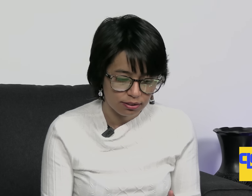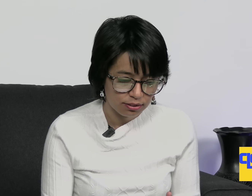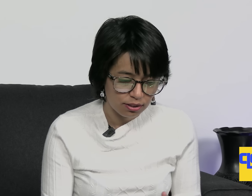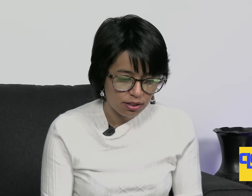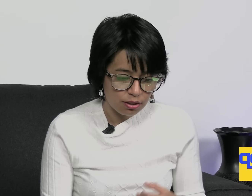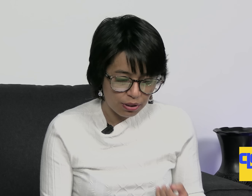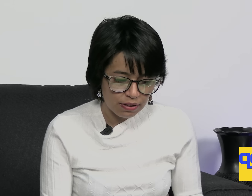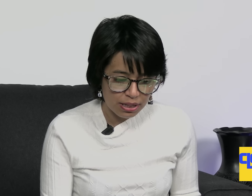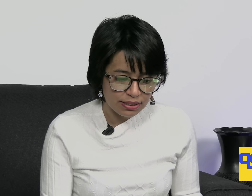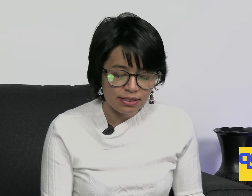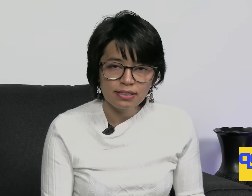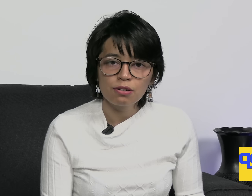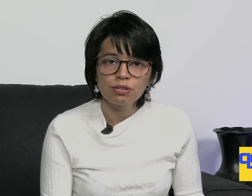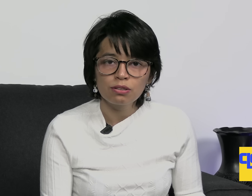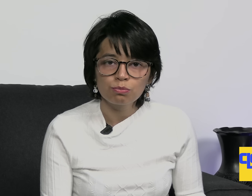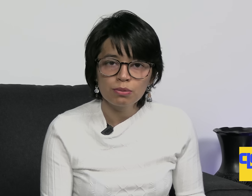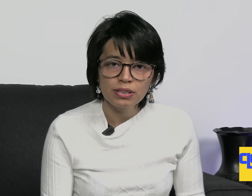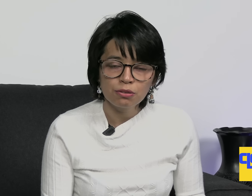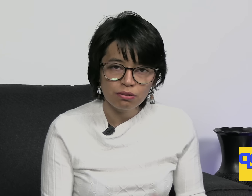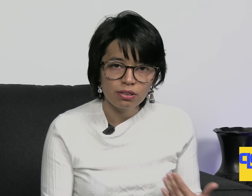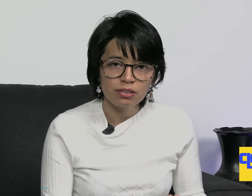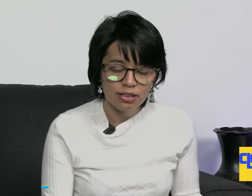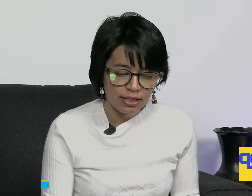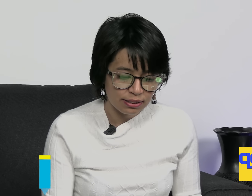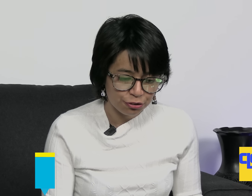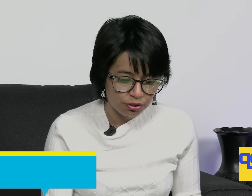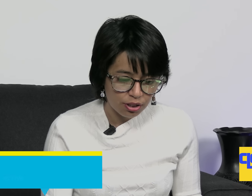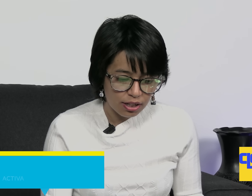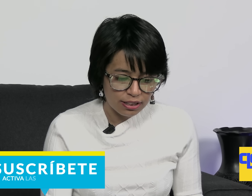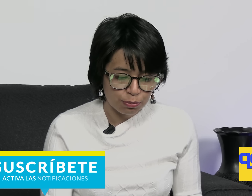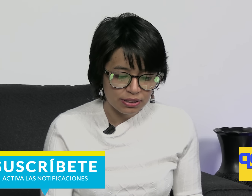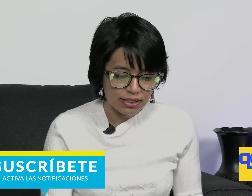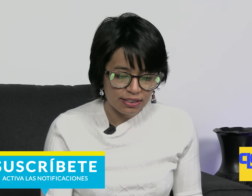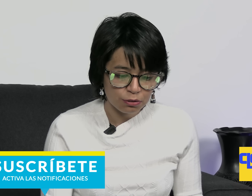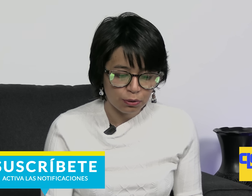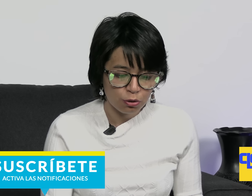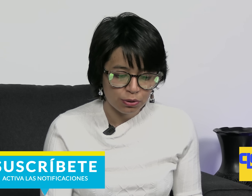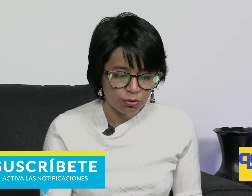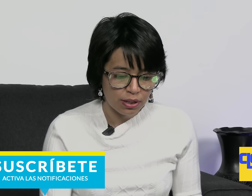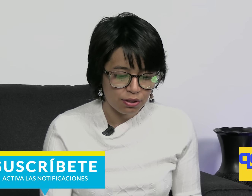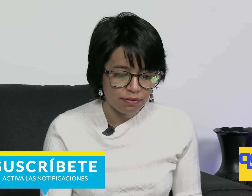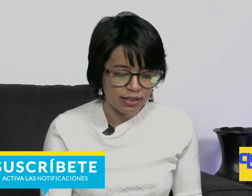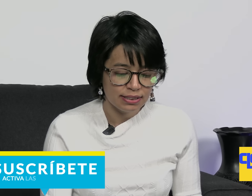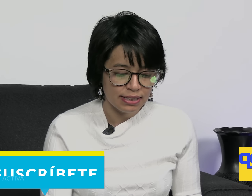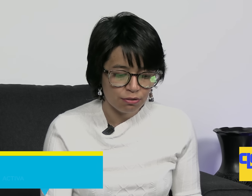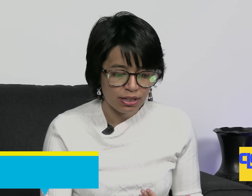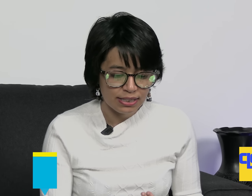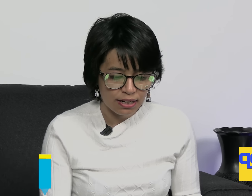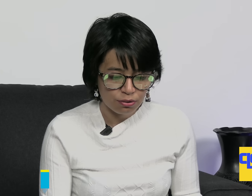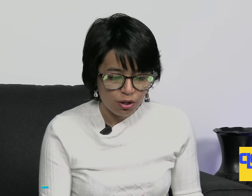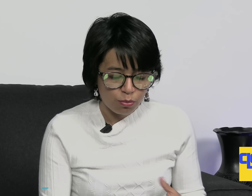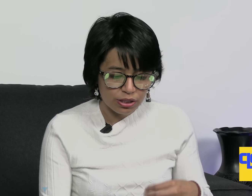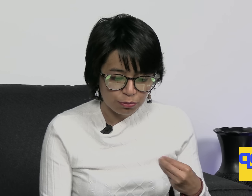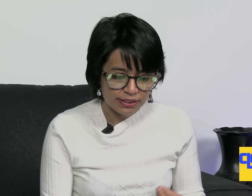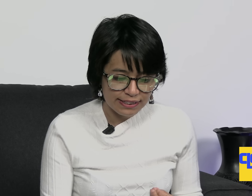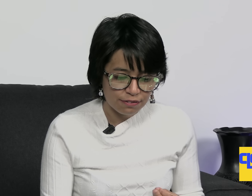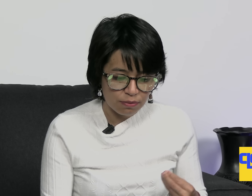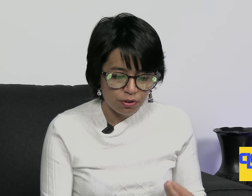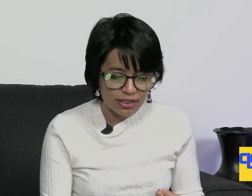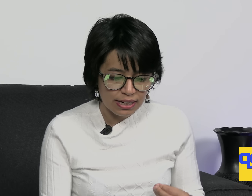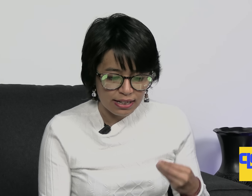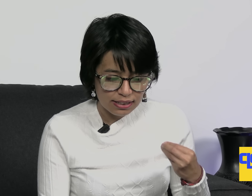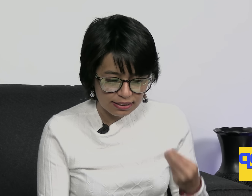contienda. Previamente, en enero de 2024, antes de la elección, el expresidente Andrés Manuel López Obrador había criticado a Gallardo por